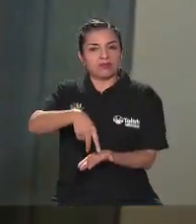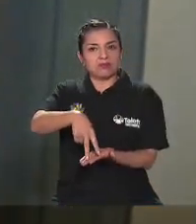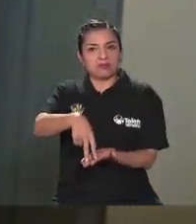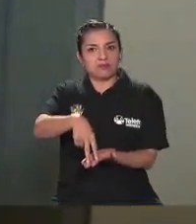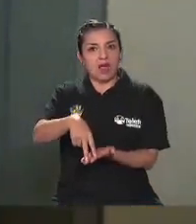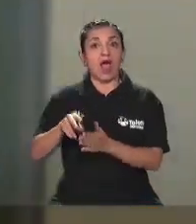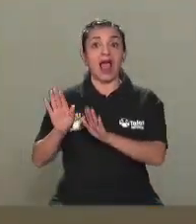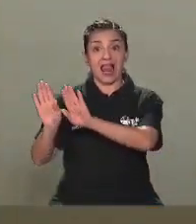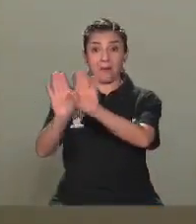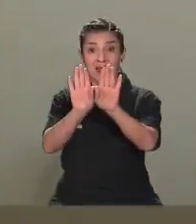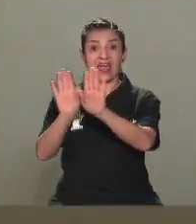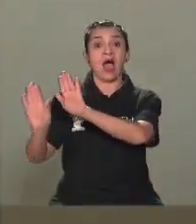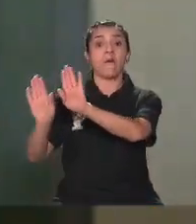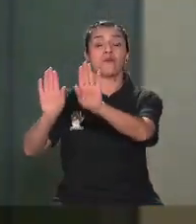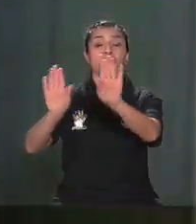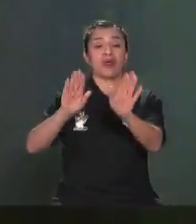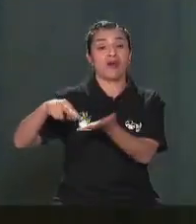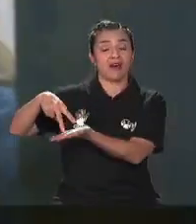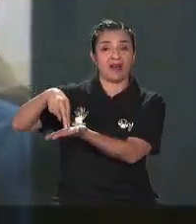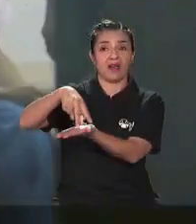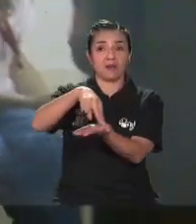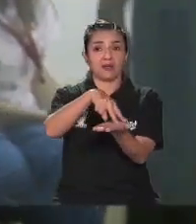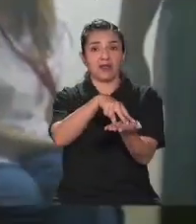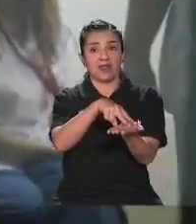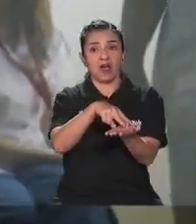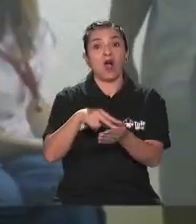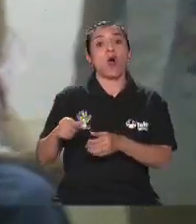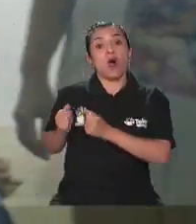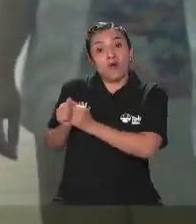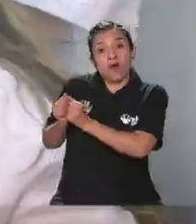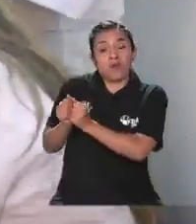una pared o al ladito de alguien. ¿Fuiste al concierto de Luis Fonsi?